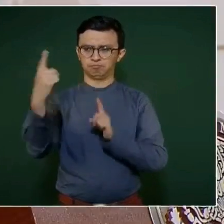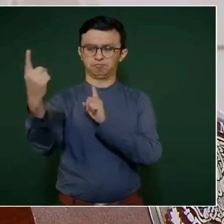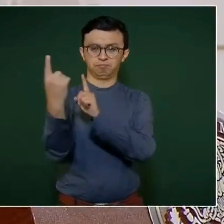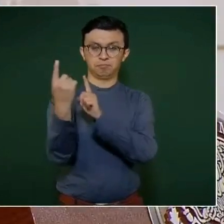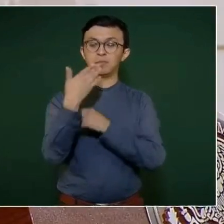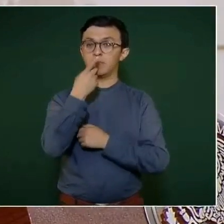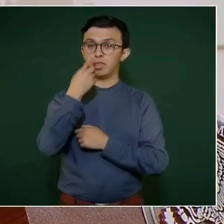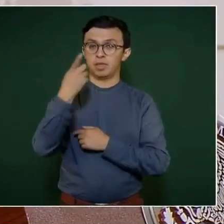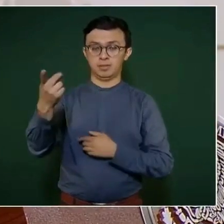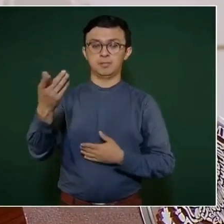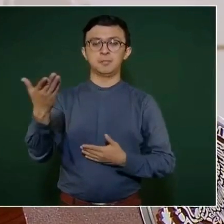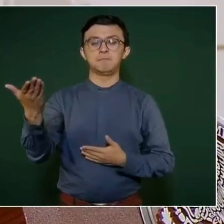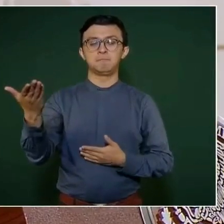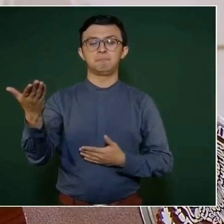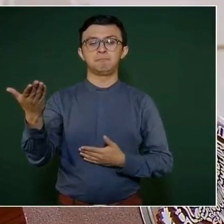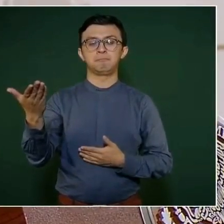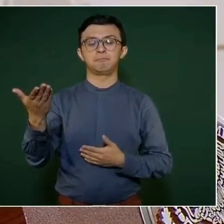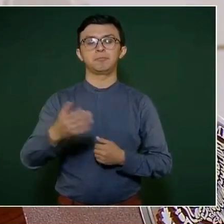le dice